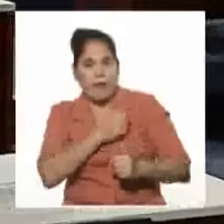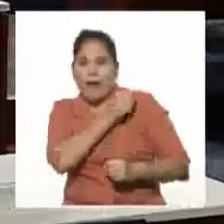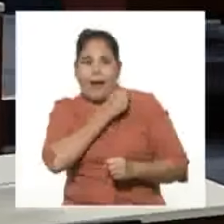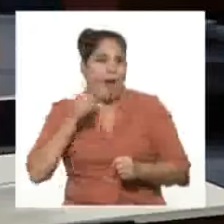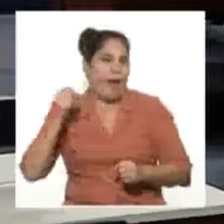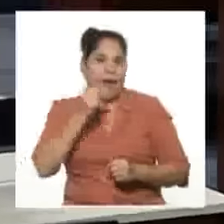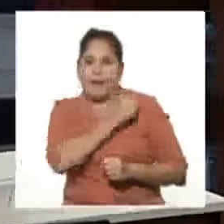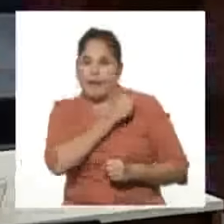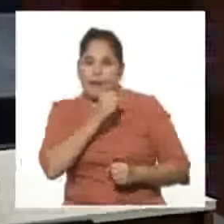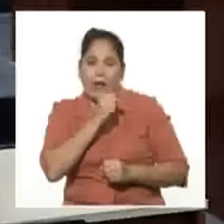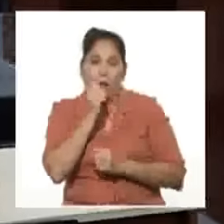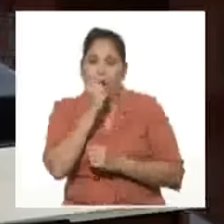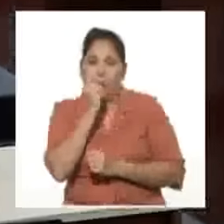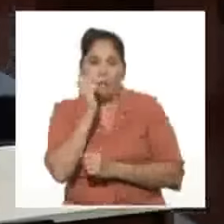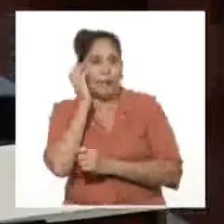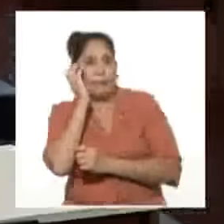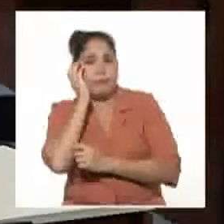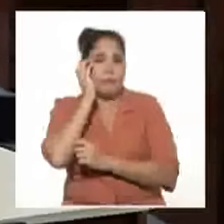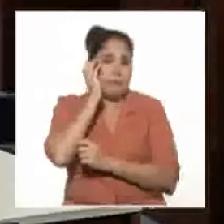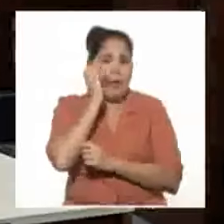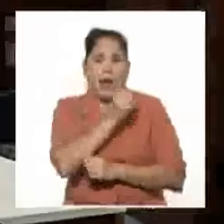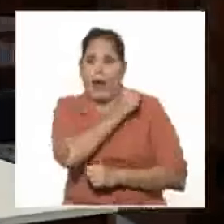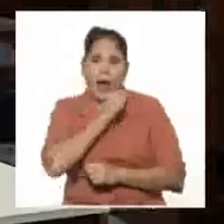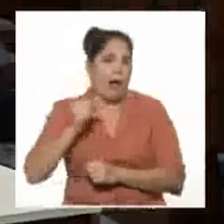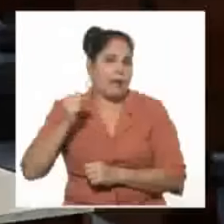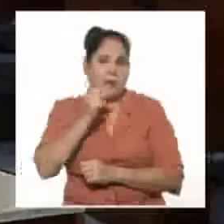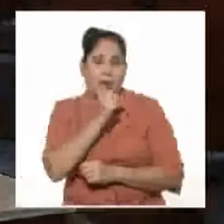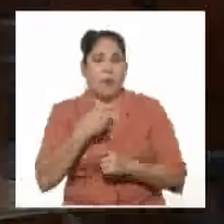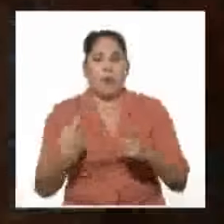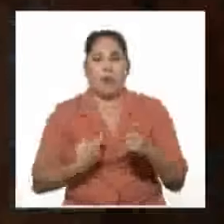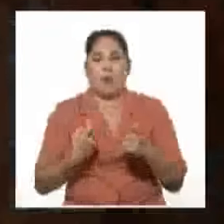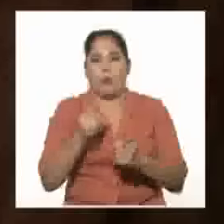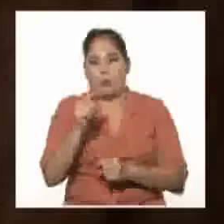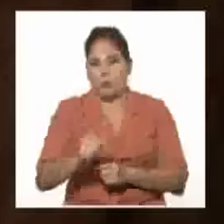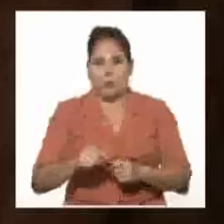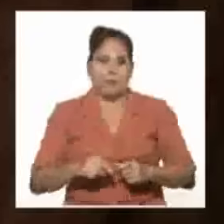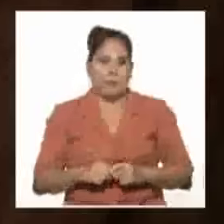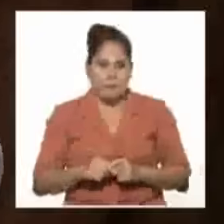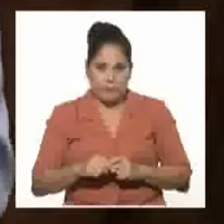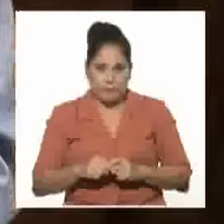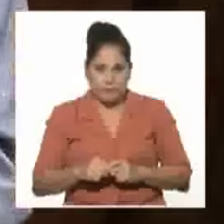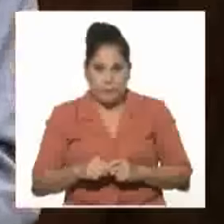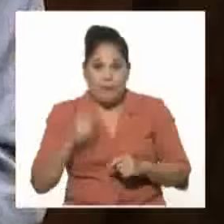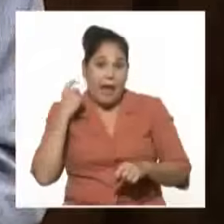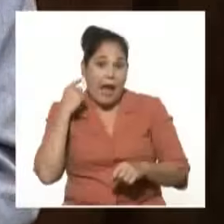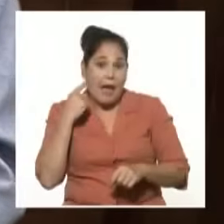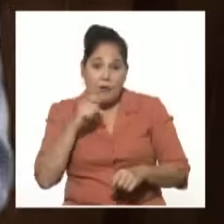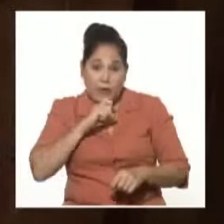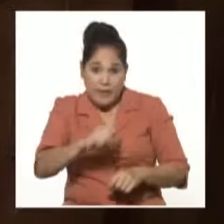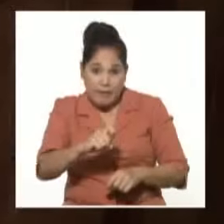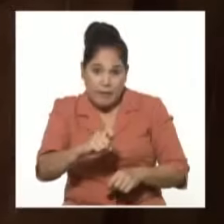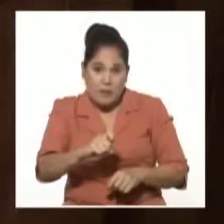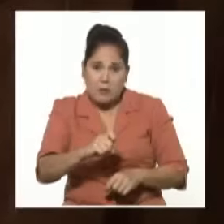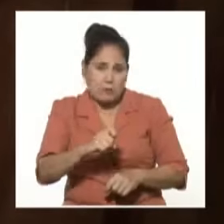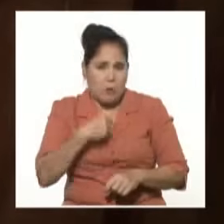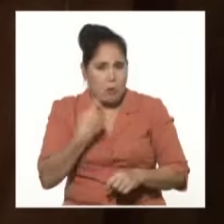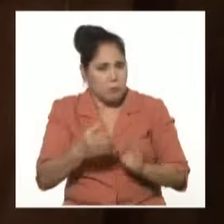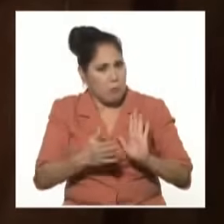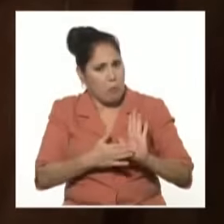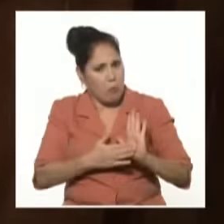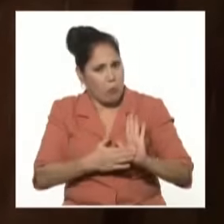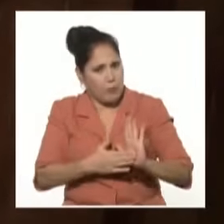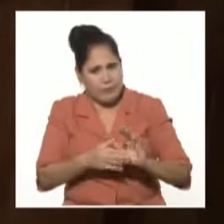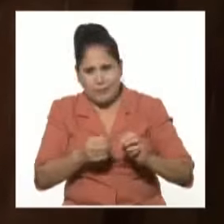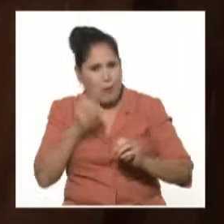inolvidable Vicente Feliu en su canción A los que luchan. Estos años difíciles nos muestran claramente